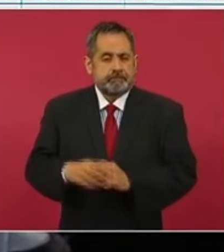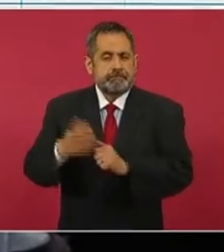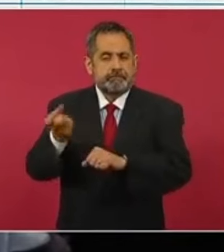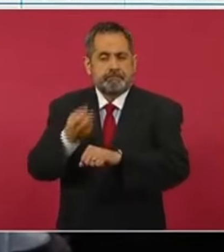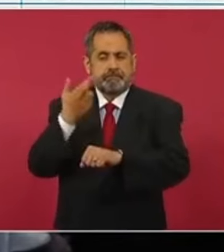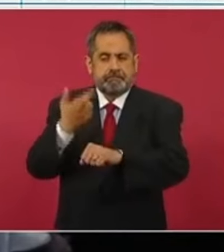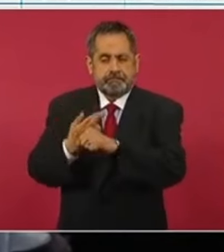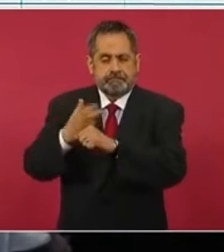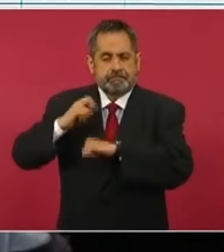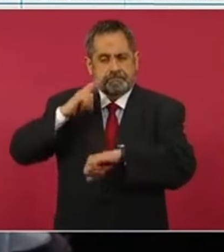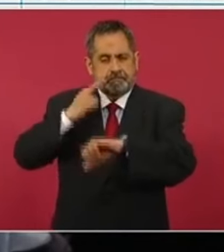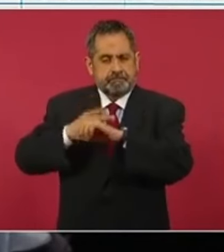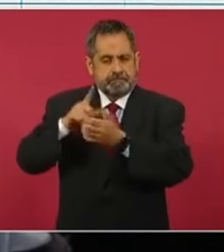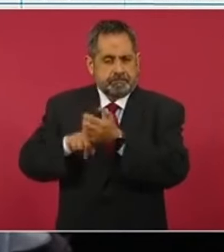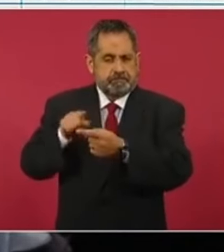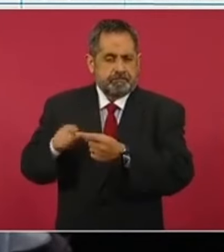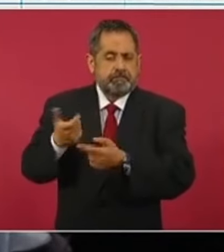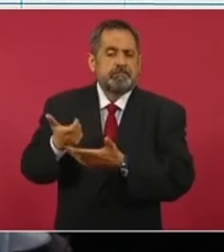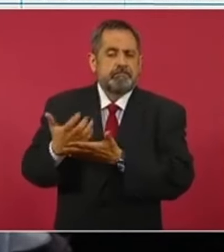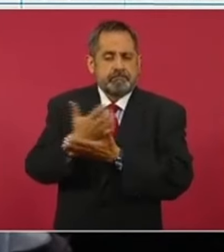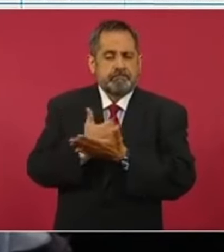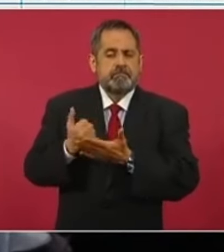Secretario de Estado,